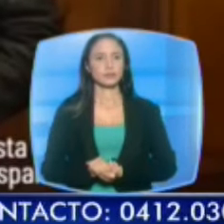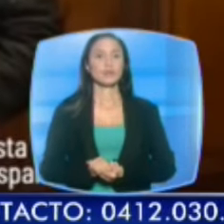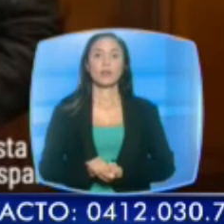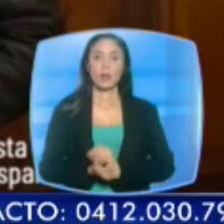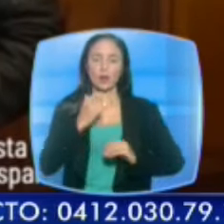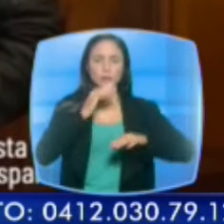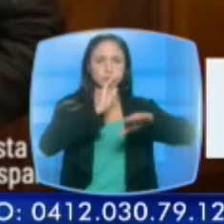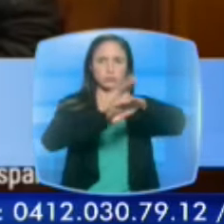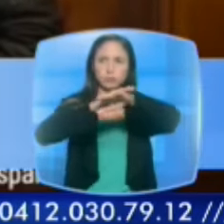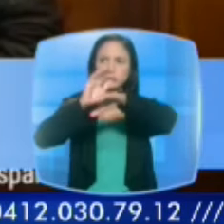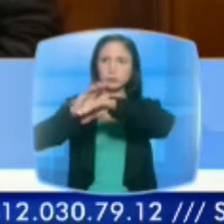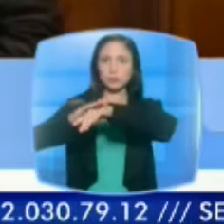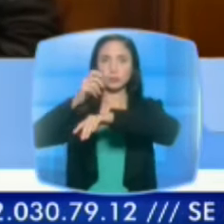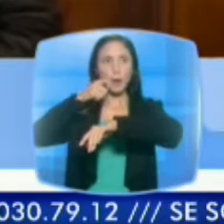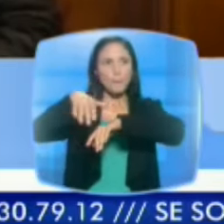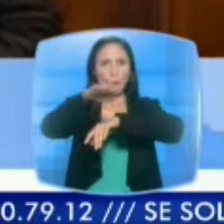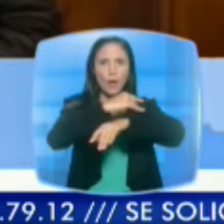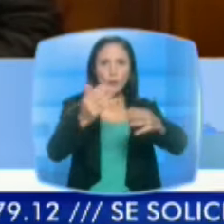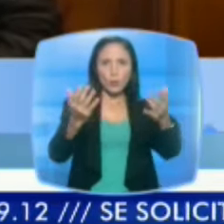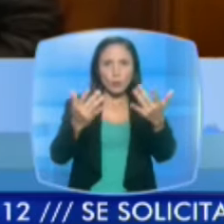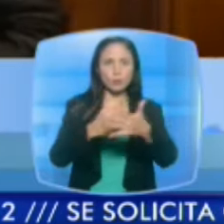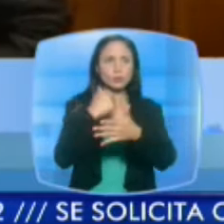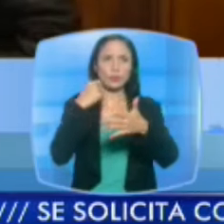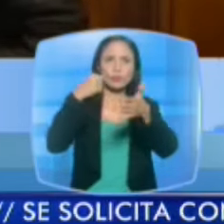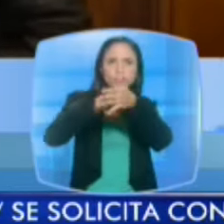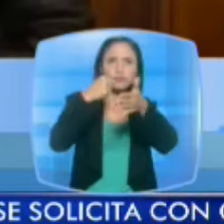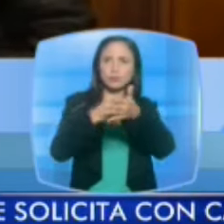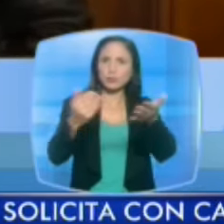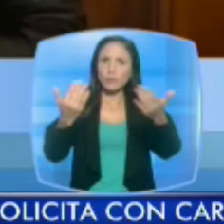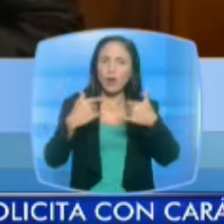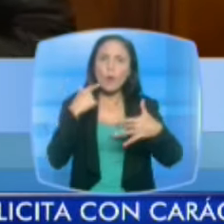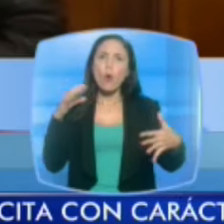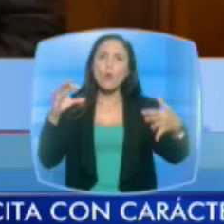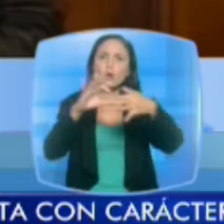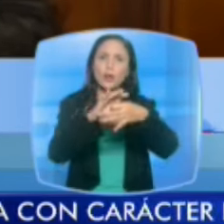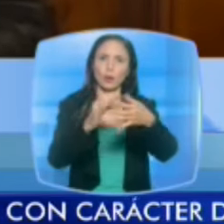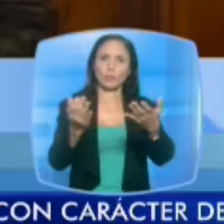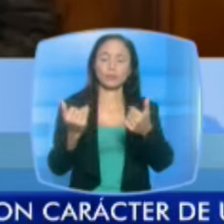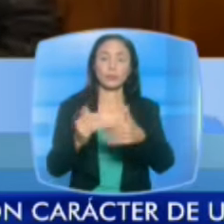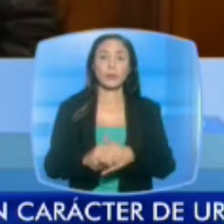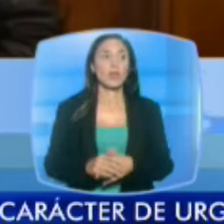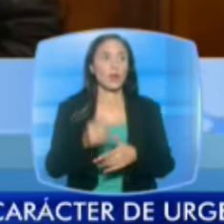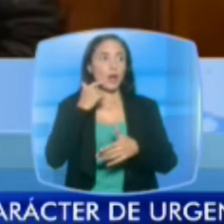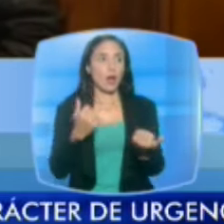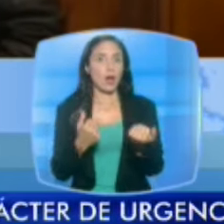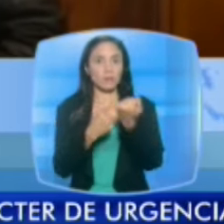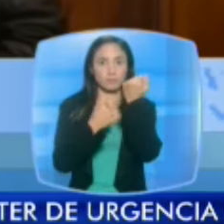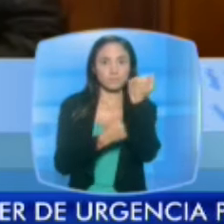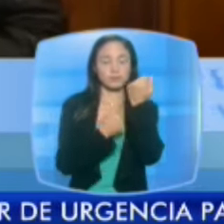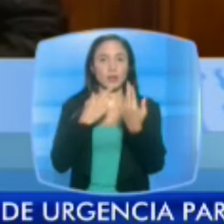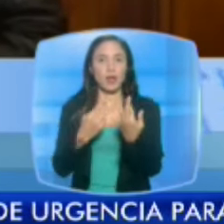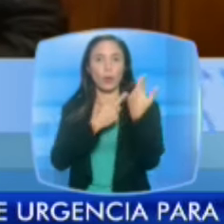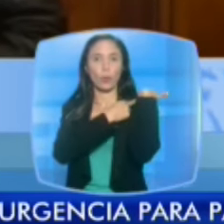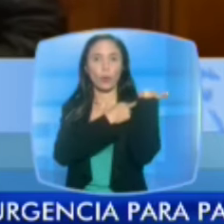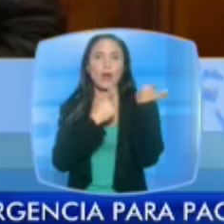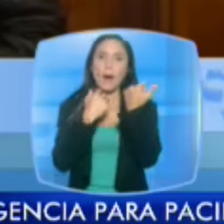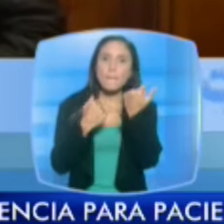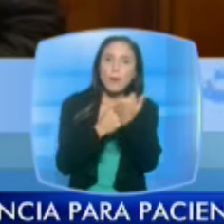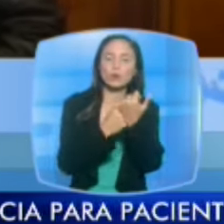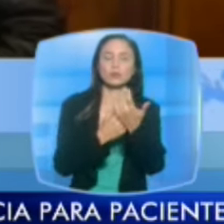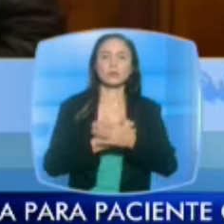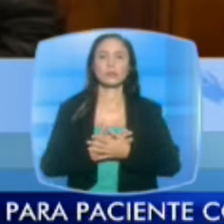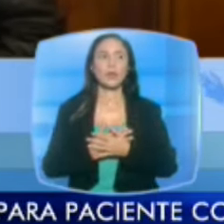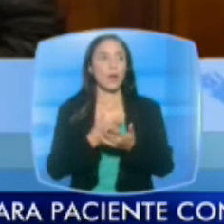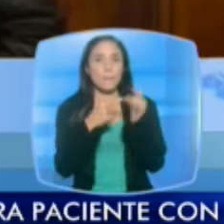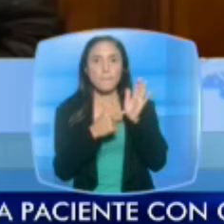Hago un llamado a la ciudadanía, ya que esta lucha es de todos y que también les den su respaldo. Lo que vivimos es una